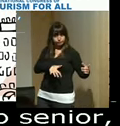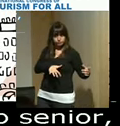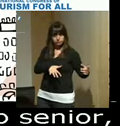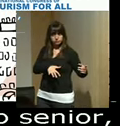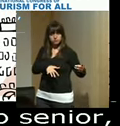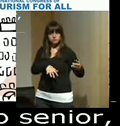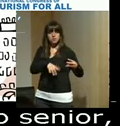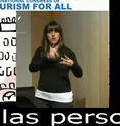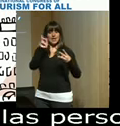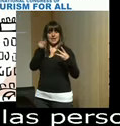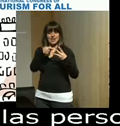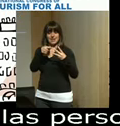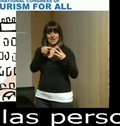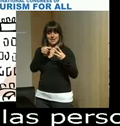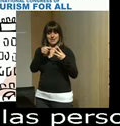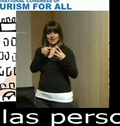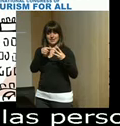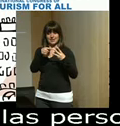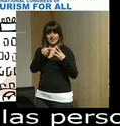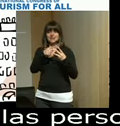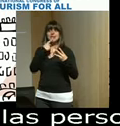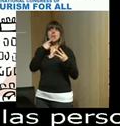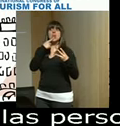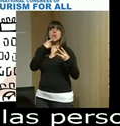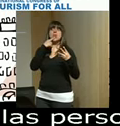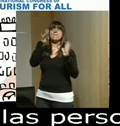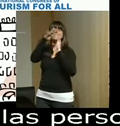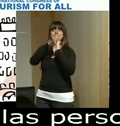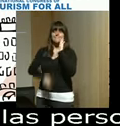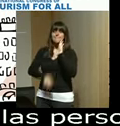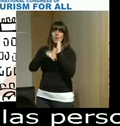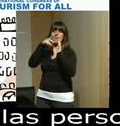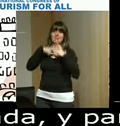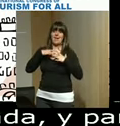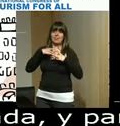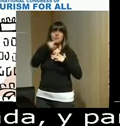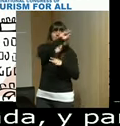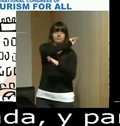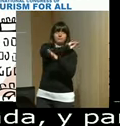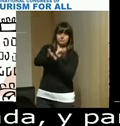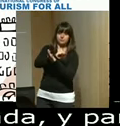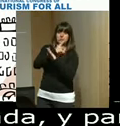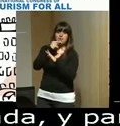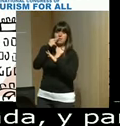pesar de que su poder adquisitivo es menor, los programas de vacaciones subvencionados por las administraciones públicas, estatales y autonómicas favorecen que